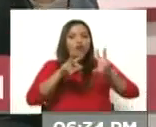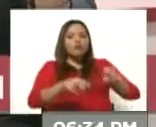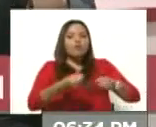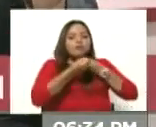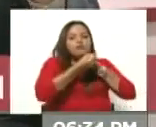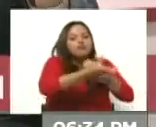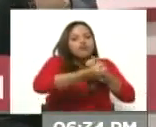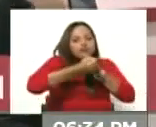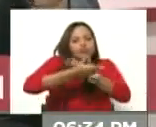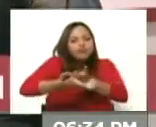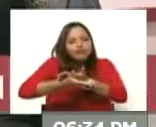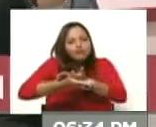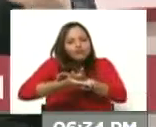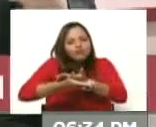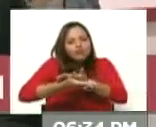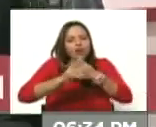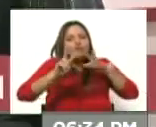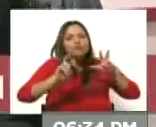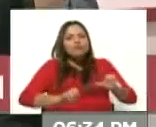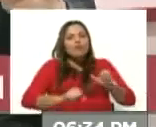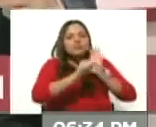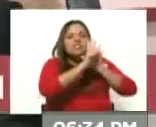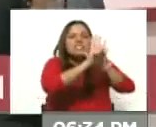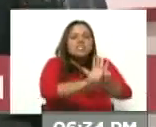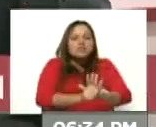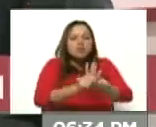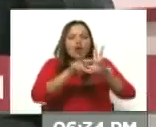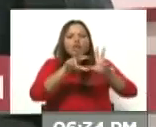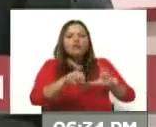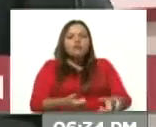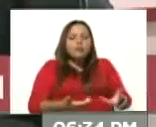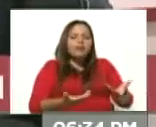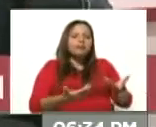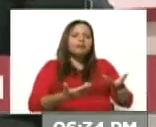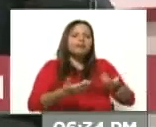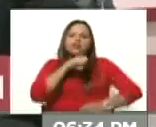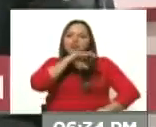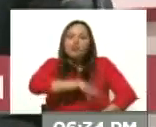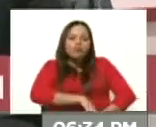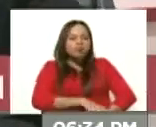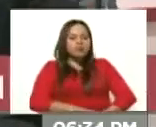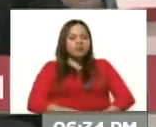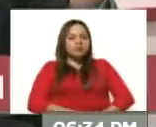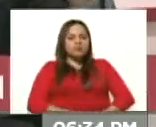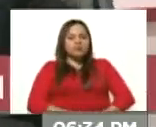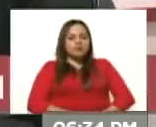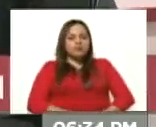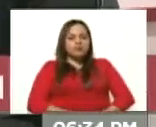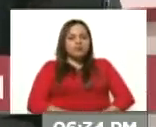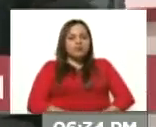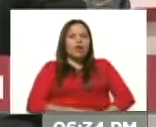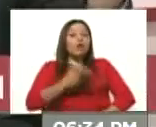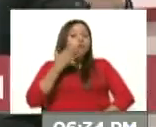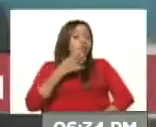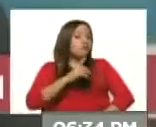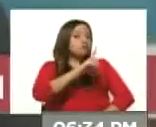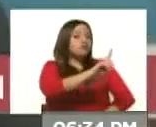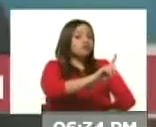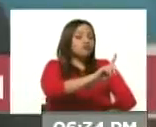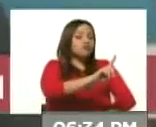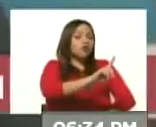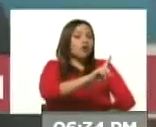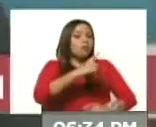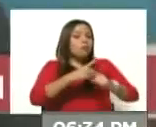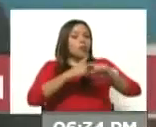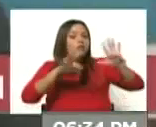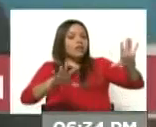nuevas narrativas nuevos símbolos nuevas gramática la narrativa del 1 por 10 ya tiene